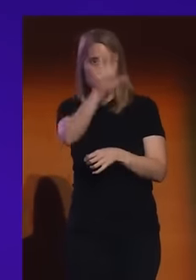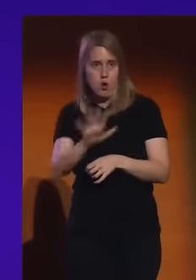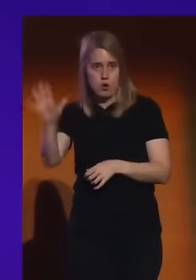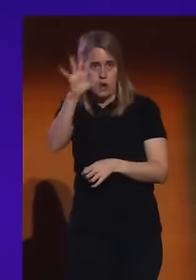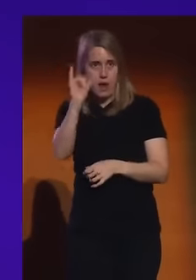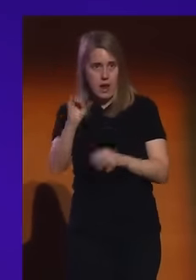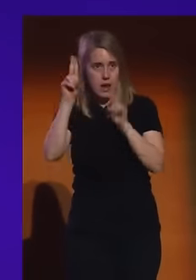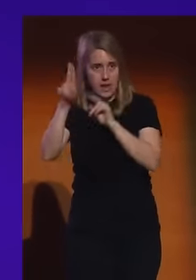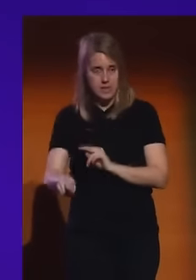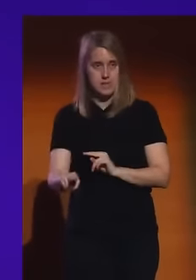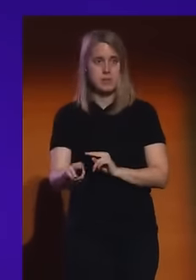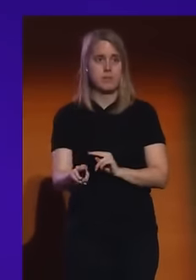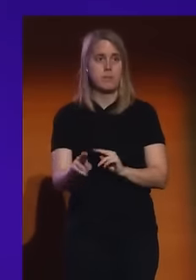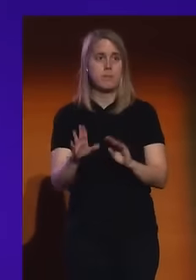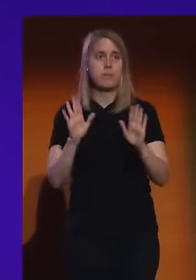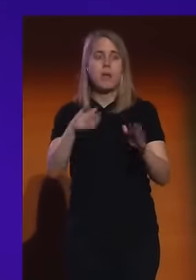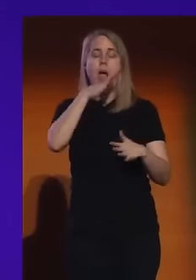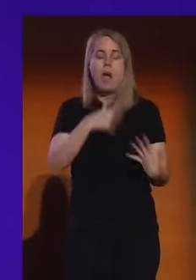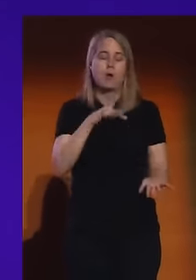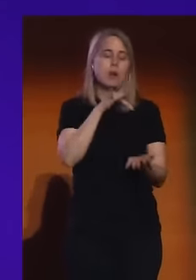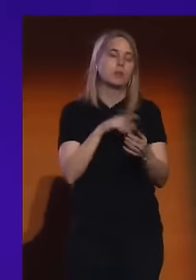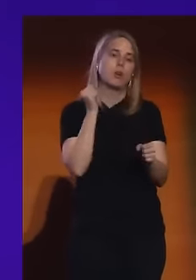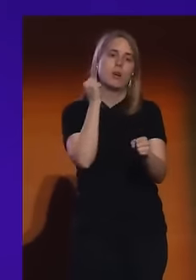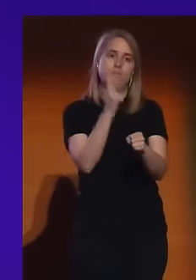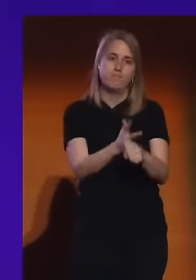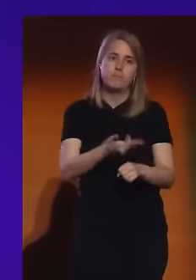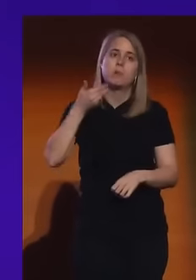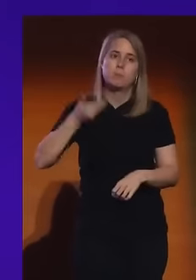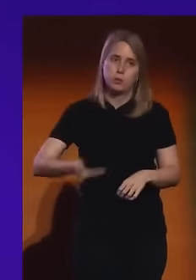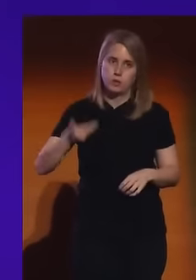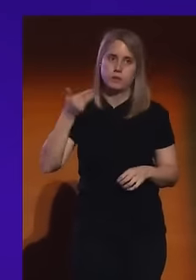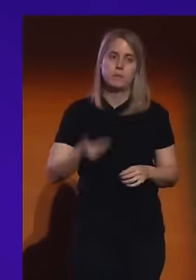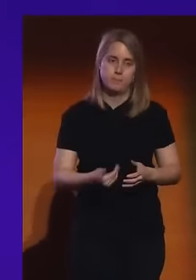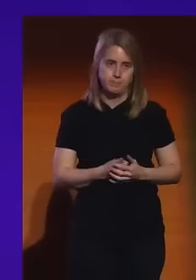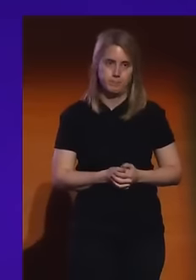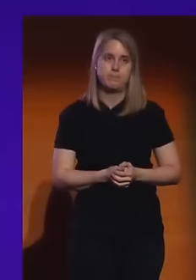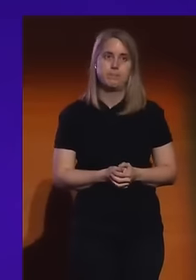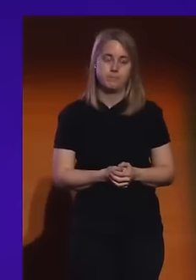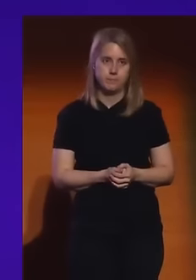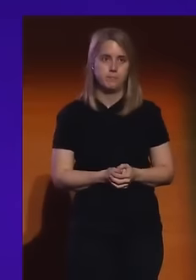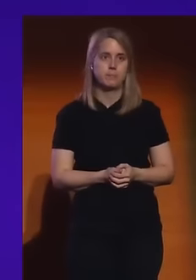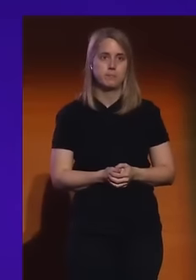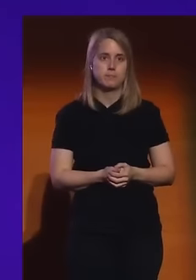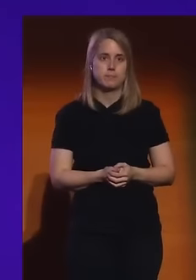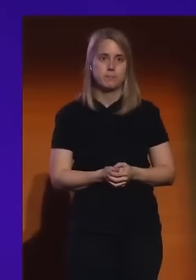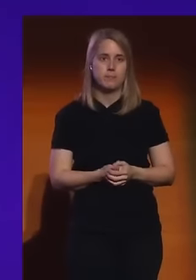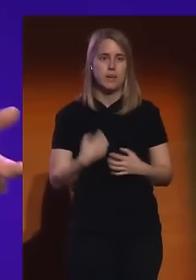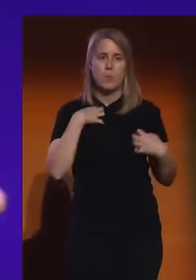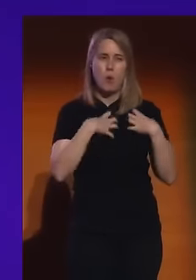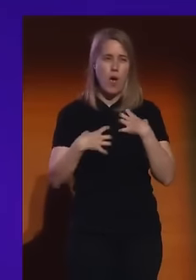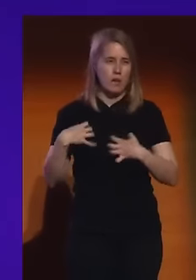da baina orain Badu erronka inportante bat ino